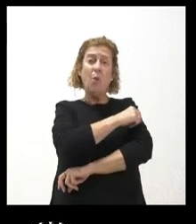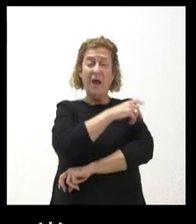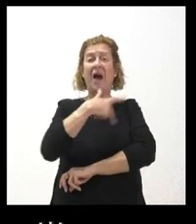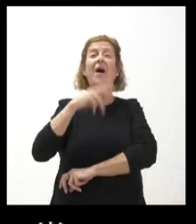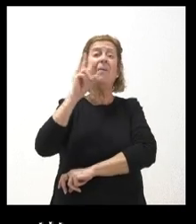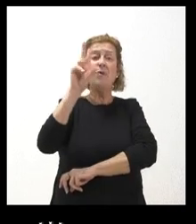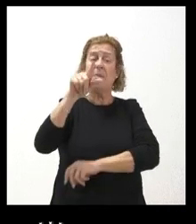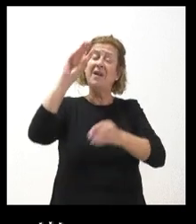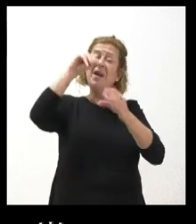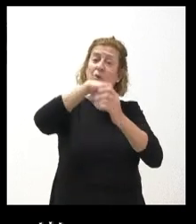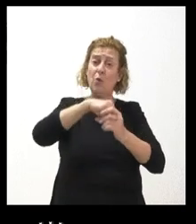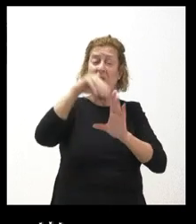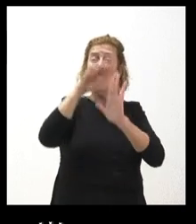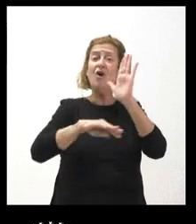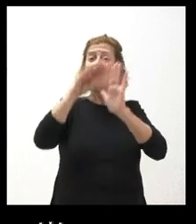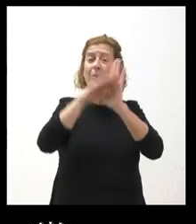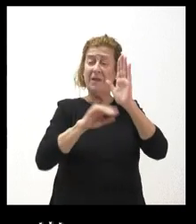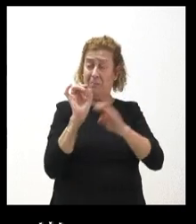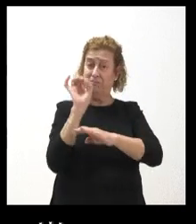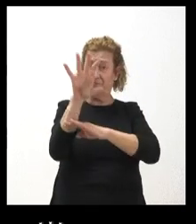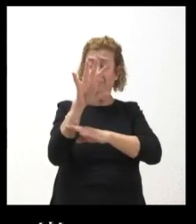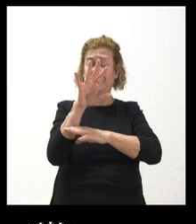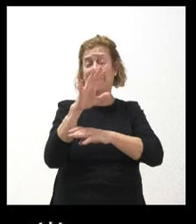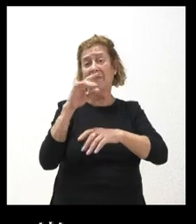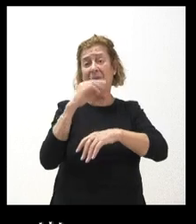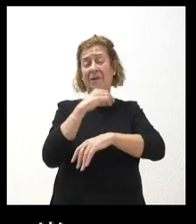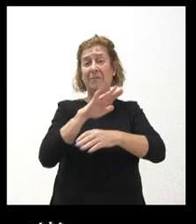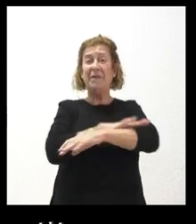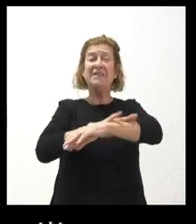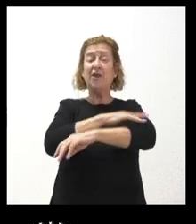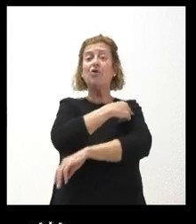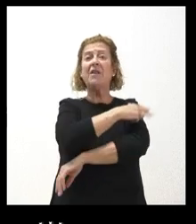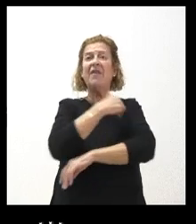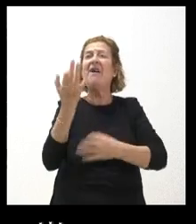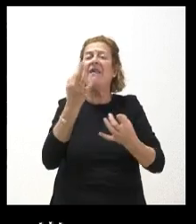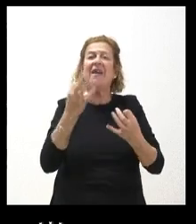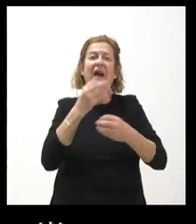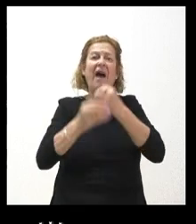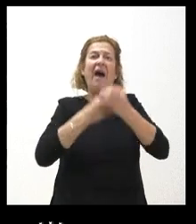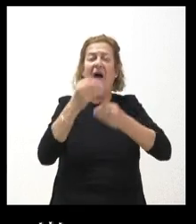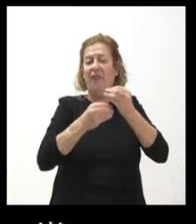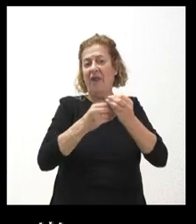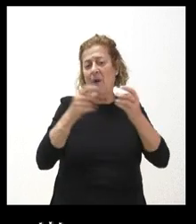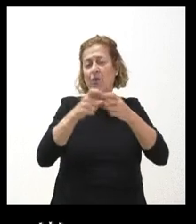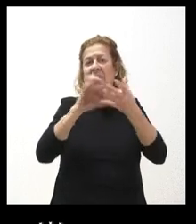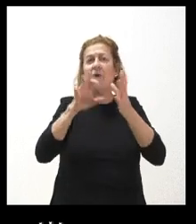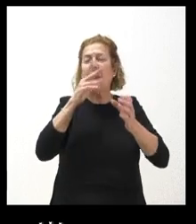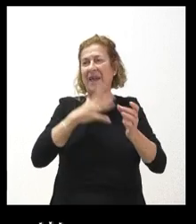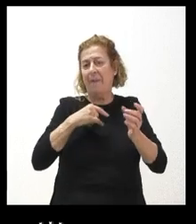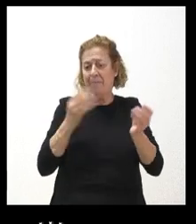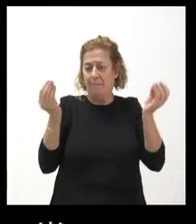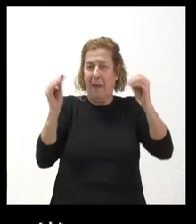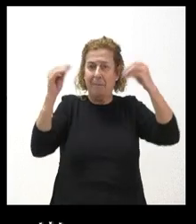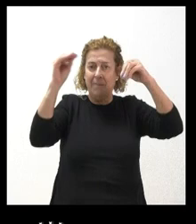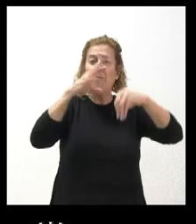incluye también la normativa que le ha enviado al ministerio eh Qué medidas va a tomar la junta para incrementar esos porcentajes de de vacunación que estaban